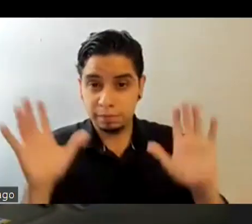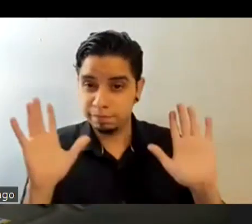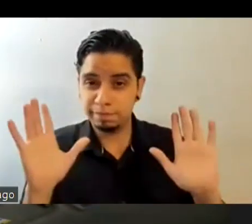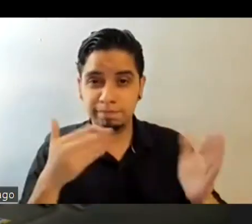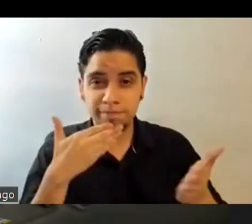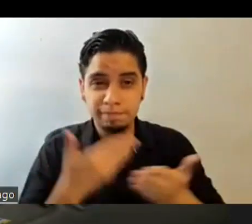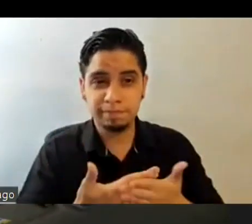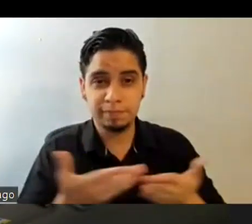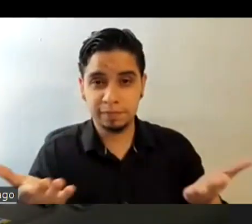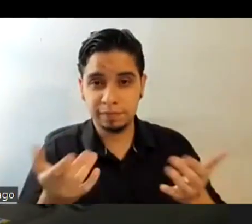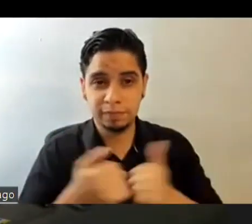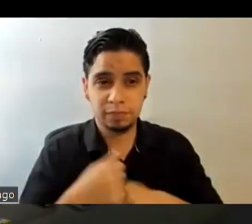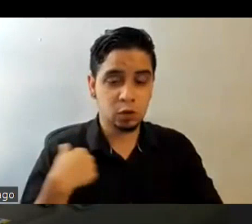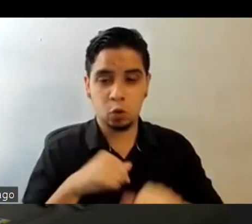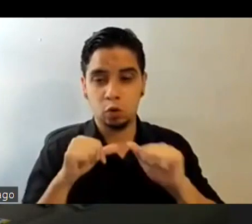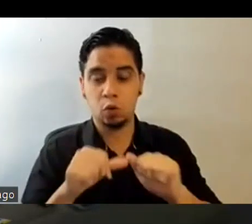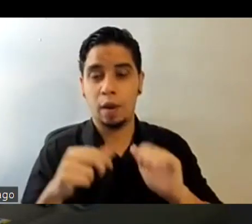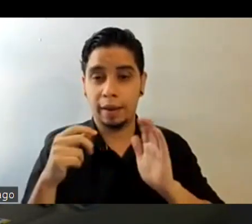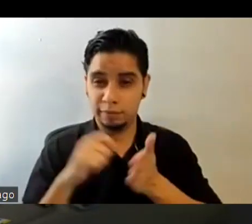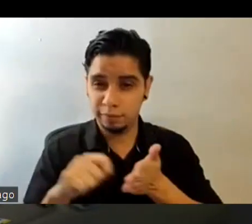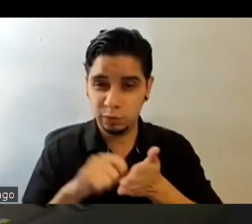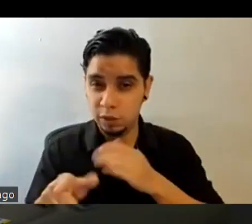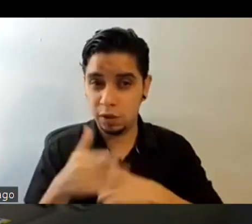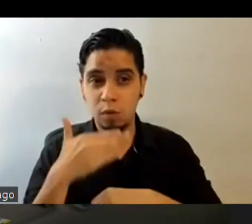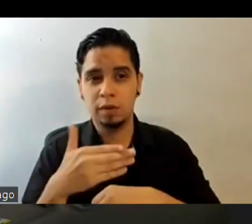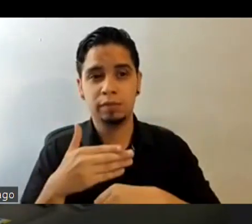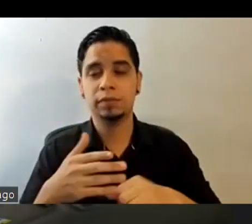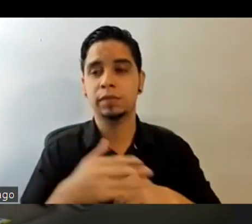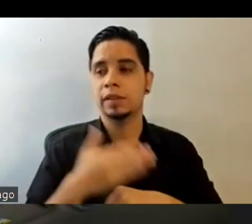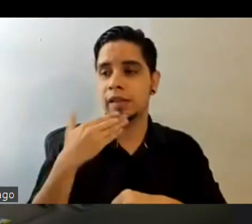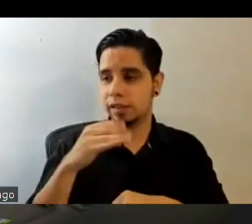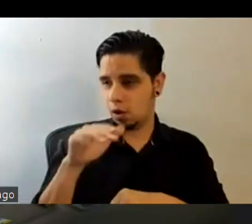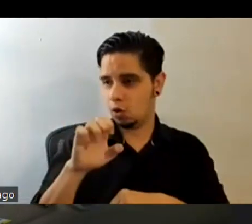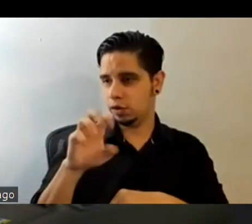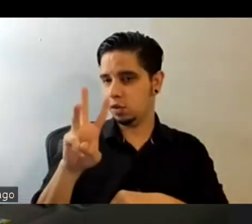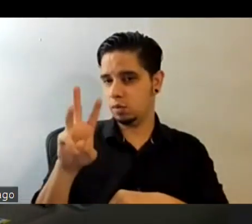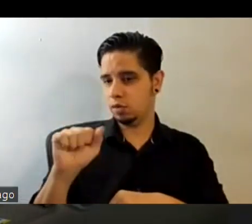por estar aquí. Siga escribiendo porque usted es de lo bueno. Gracias a José W.